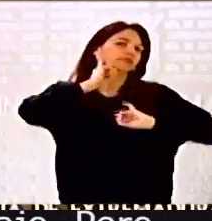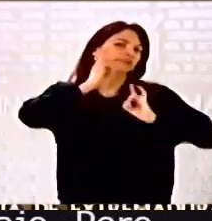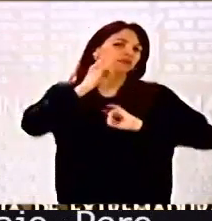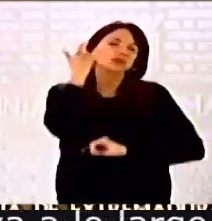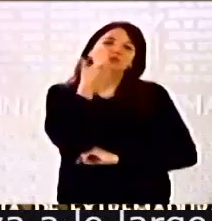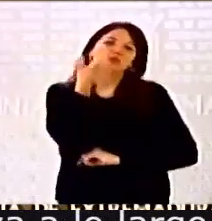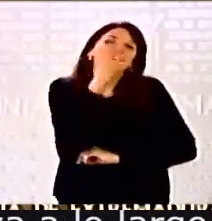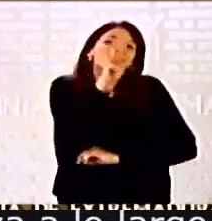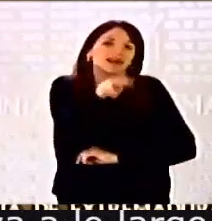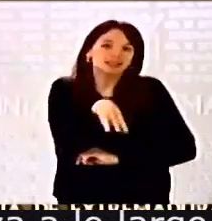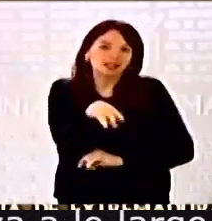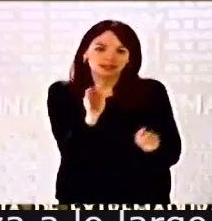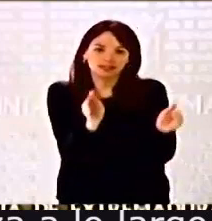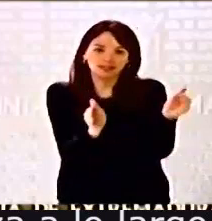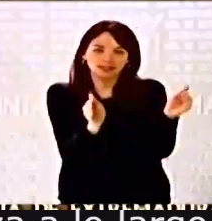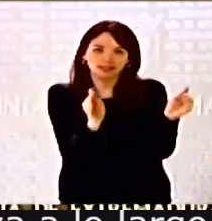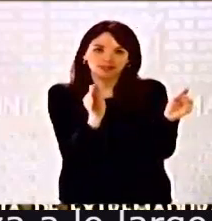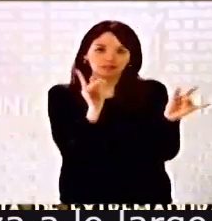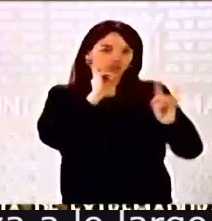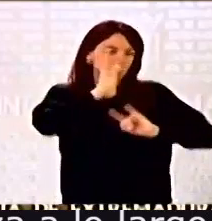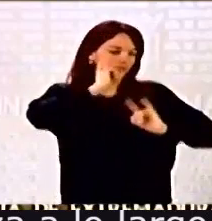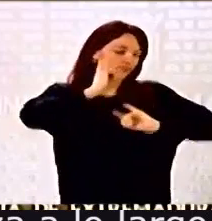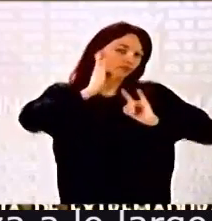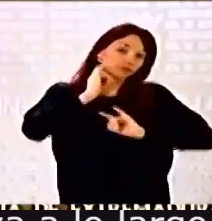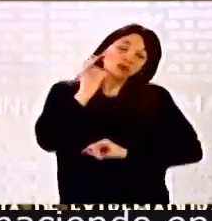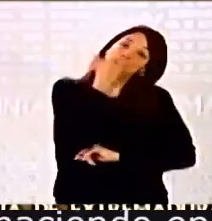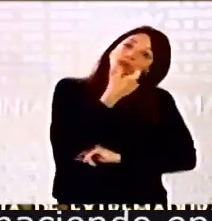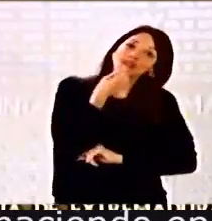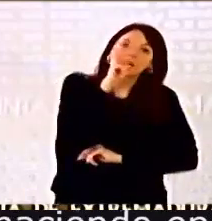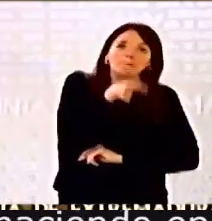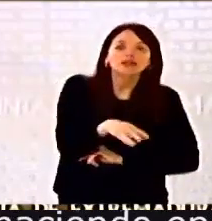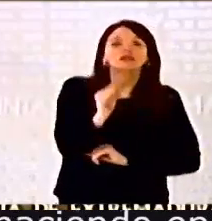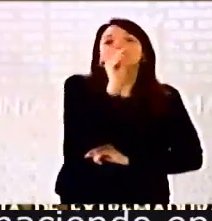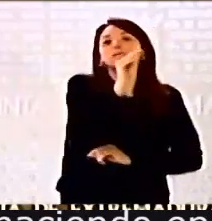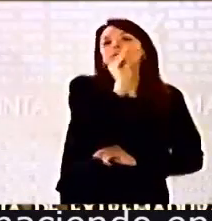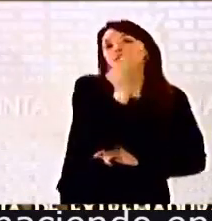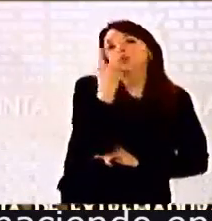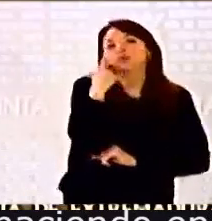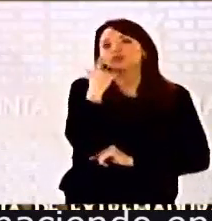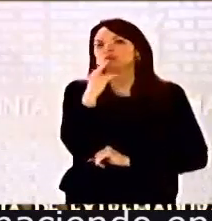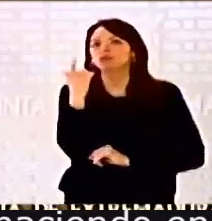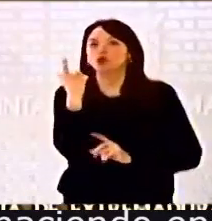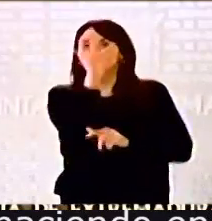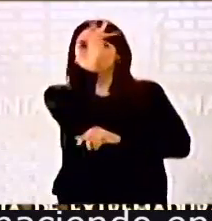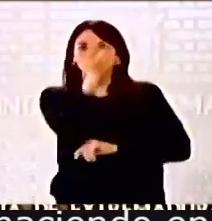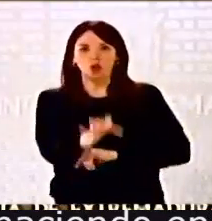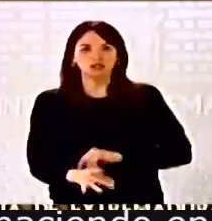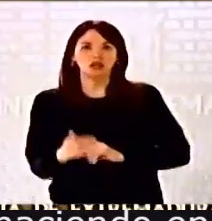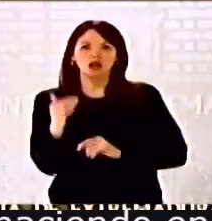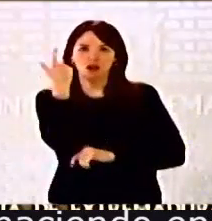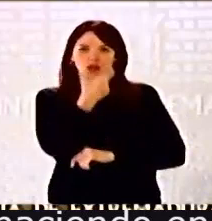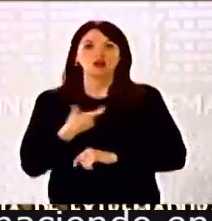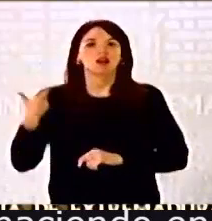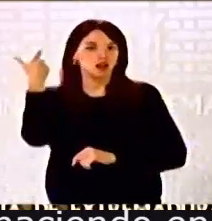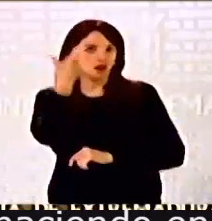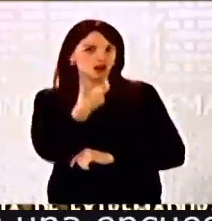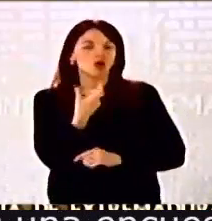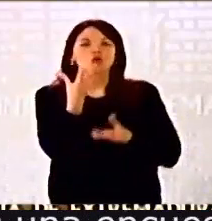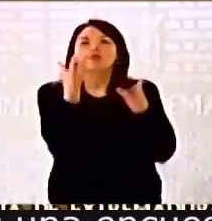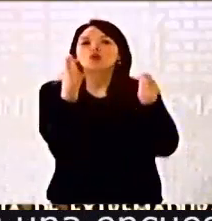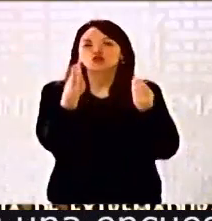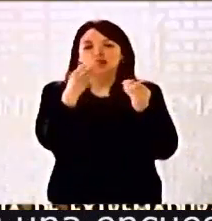están haciendo en lotes las llamadas telefónicas para preguntarle, es una encuesta larga, preguntarle a las personas muchos